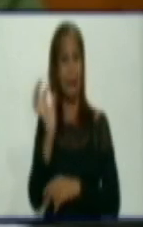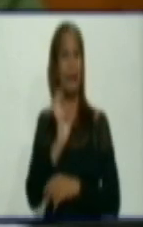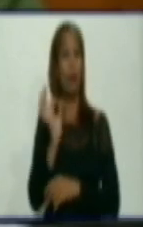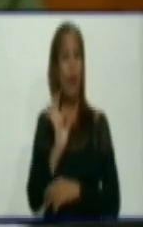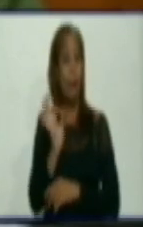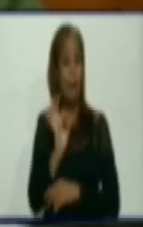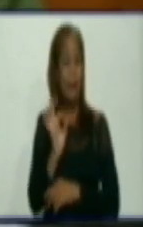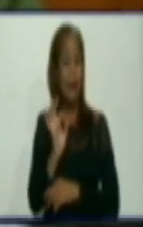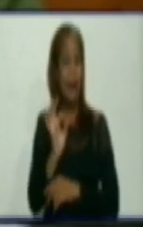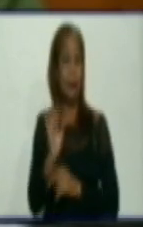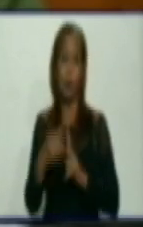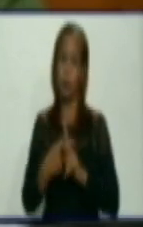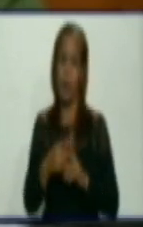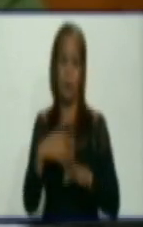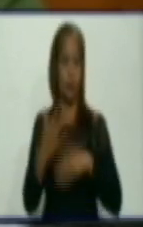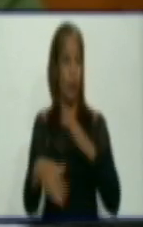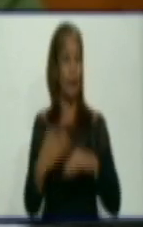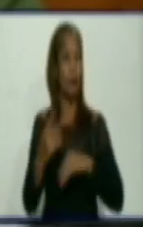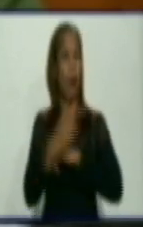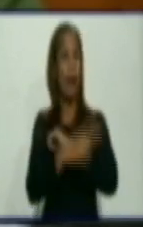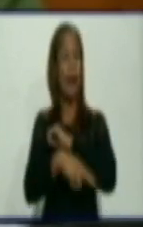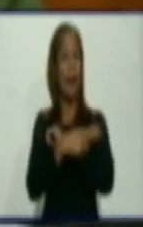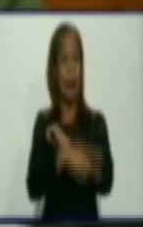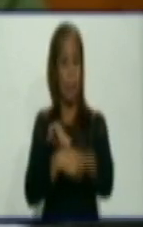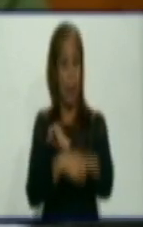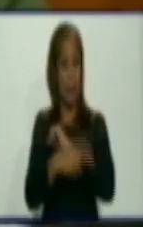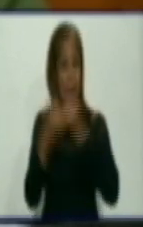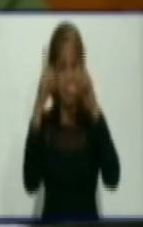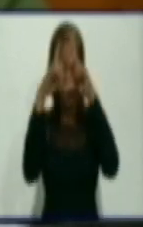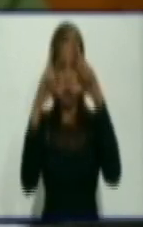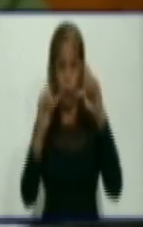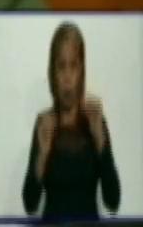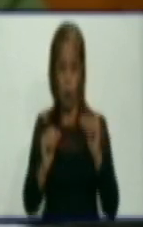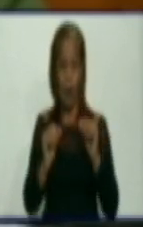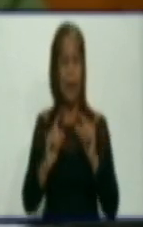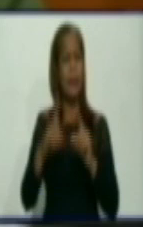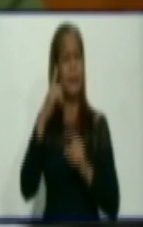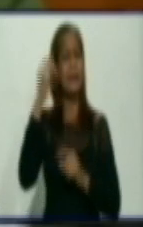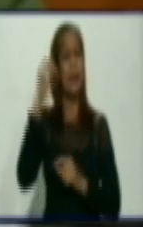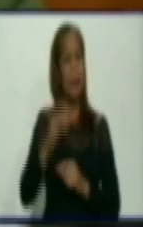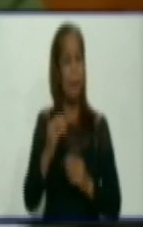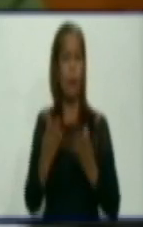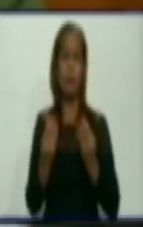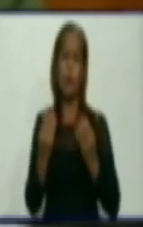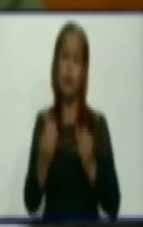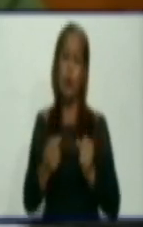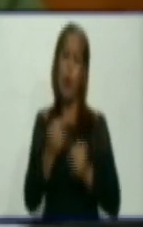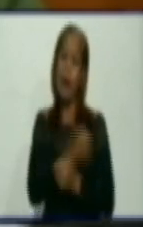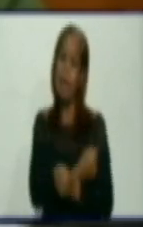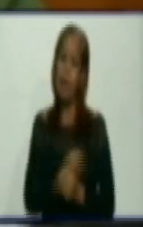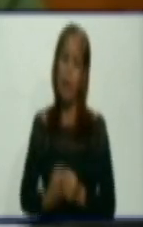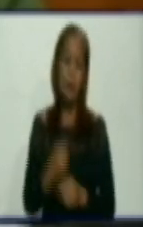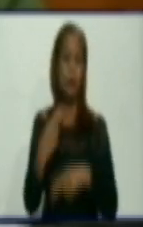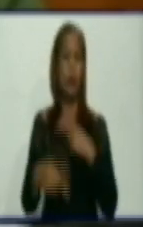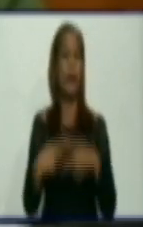los inmensos esfuerzos que hace la más alta dirección del partido del gobierno en la nación